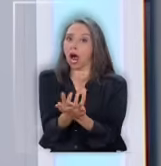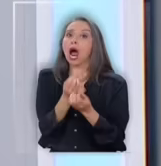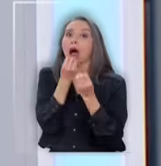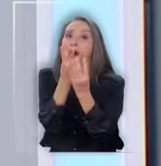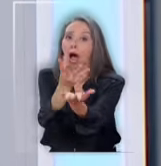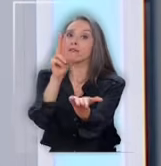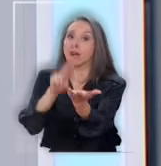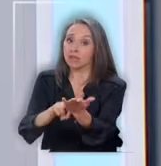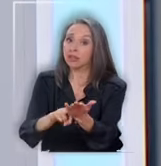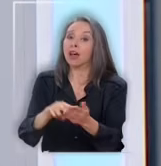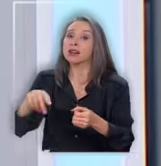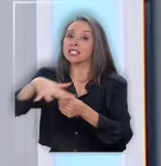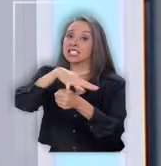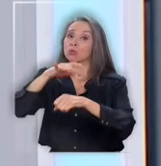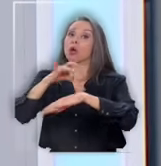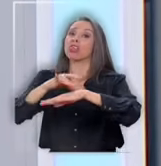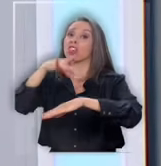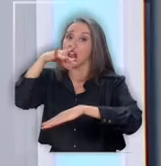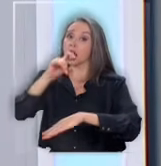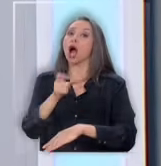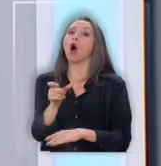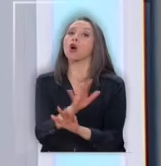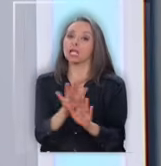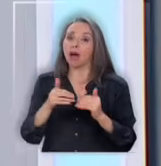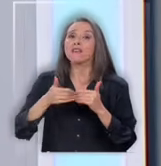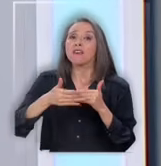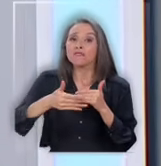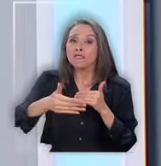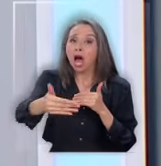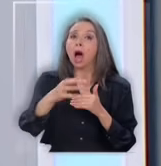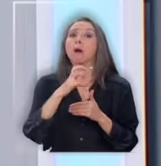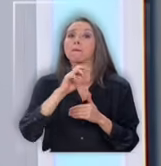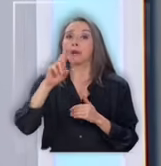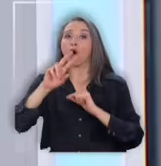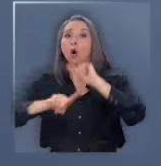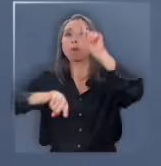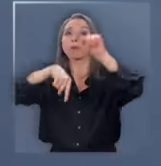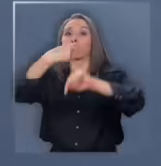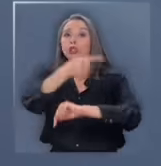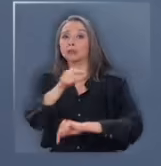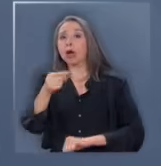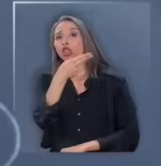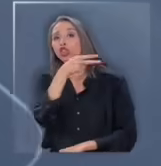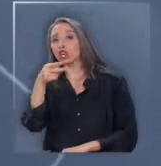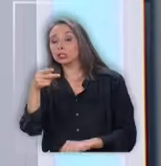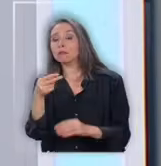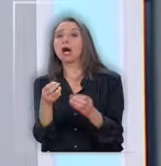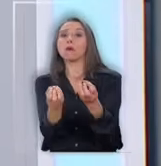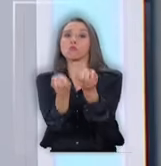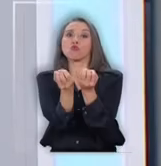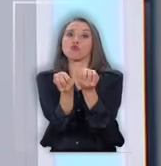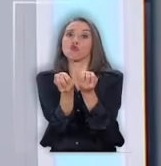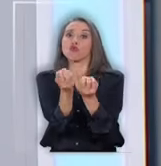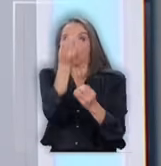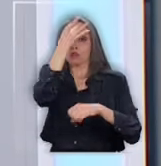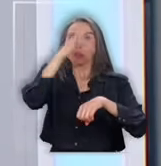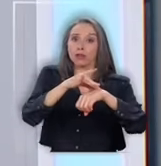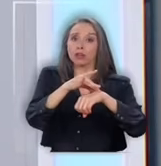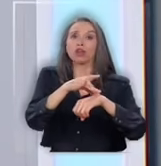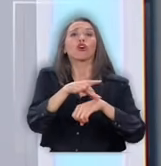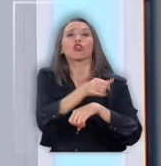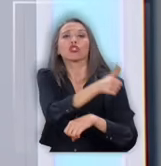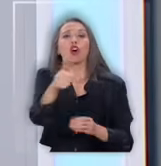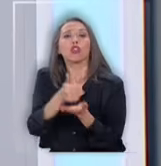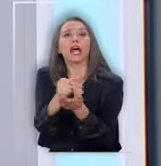la situación es delicada la situación es grave va a empeorar probablemente en la próxima semana a dos semanas y tenemos que cooperar todos